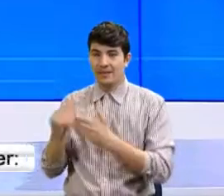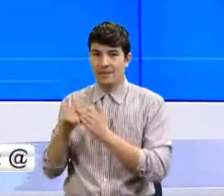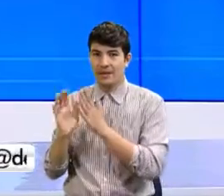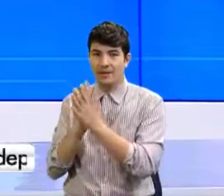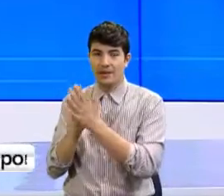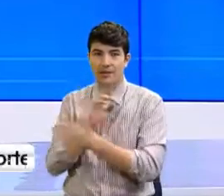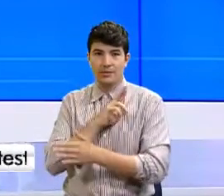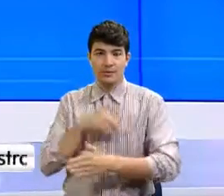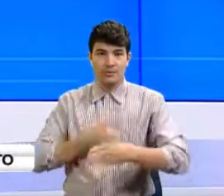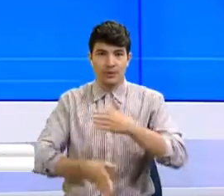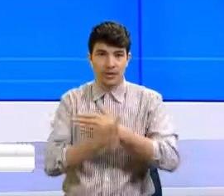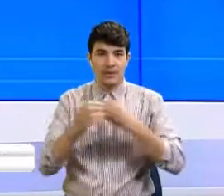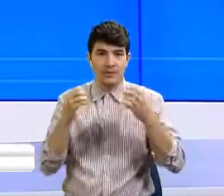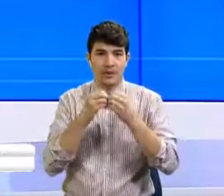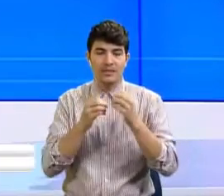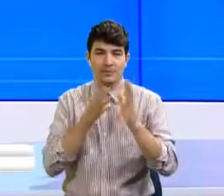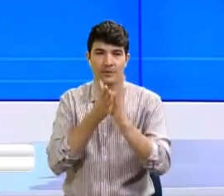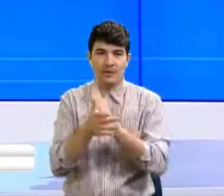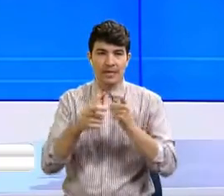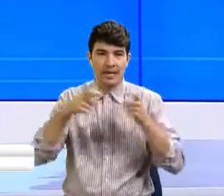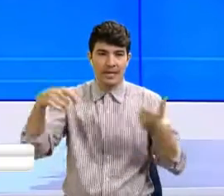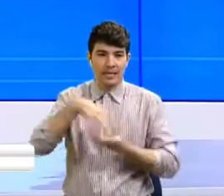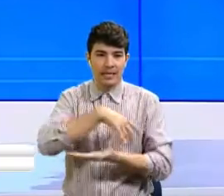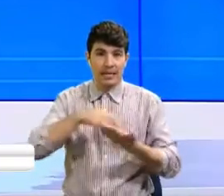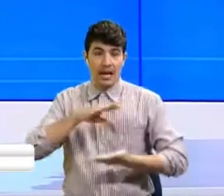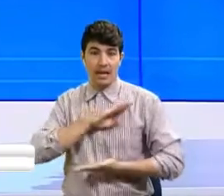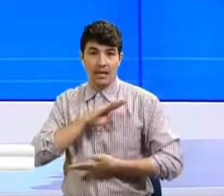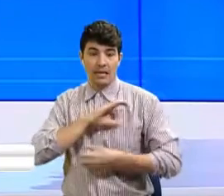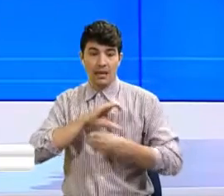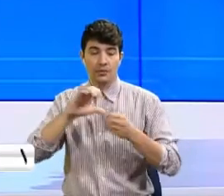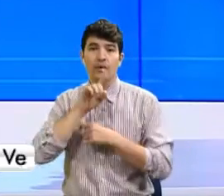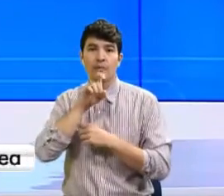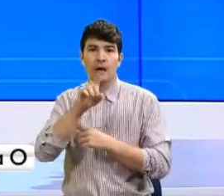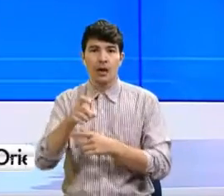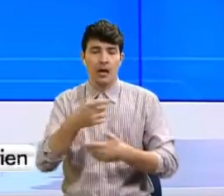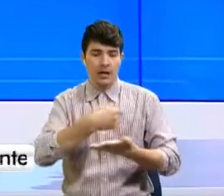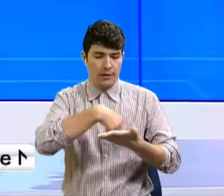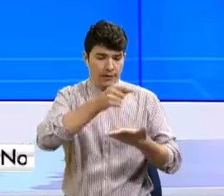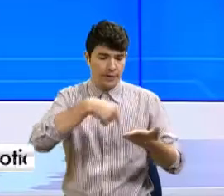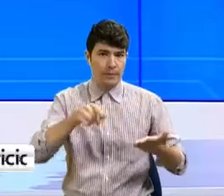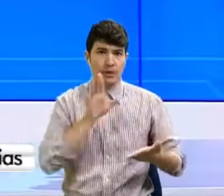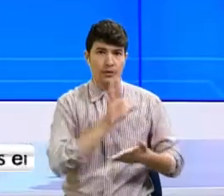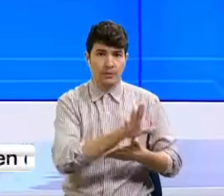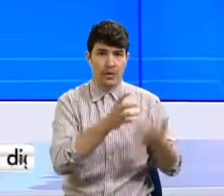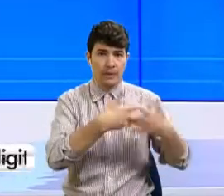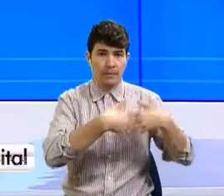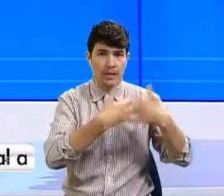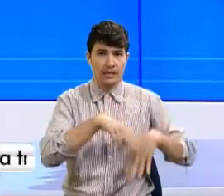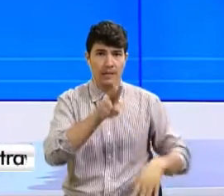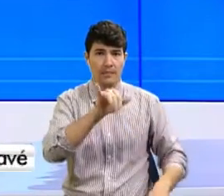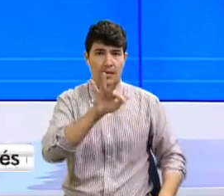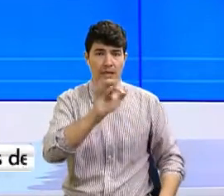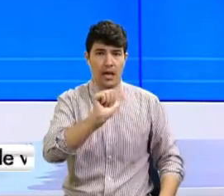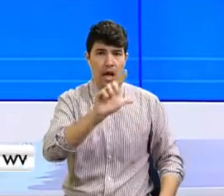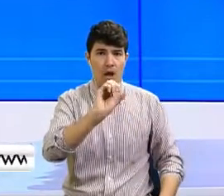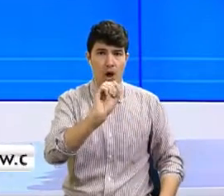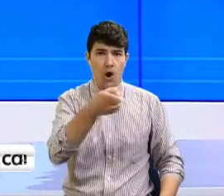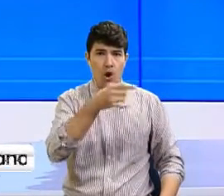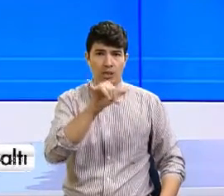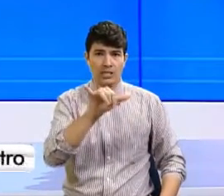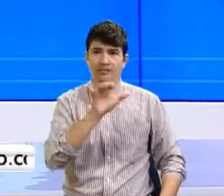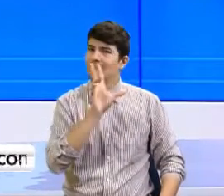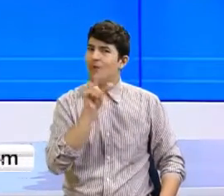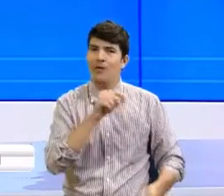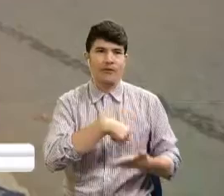otros continuamos con más información del gran santander el alcalde de la ciudad de bucaramanga dijo que ya no firmará el contrato directo con la empresa vitalogy esto para el manejo de las